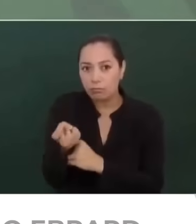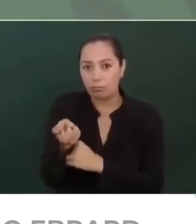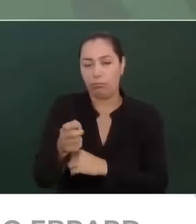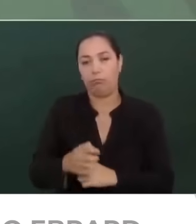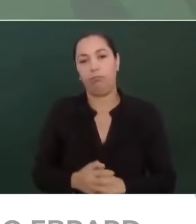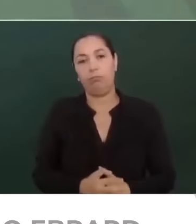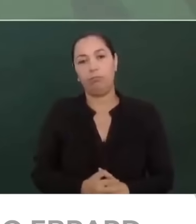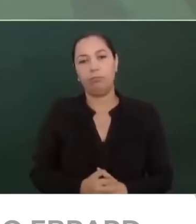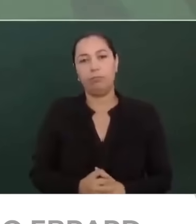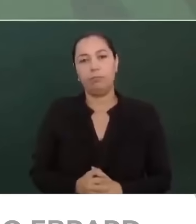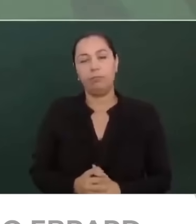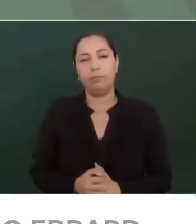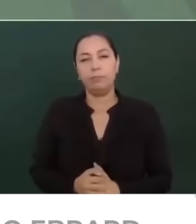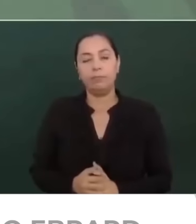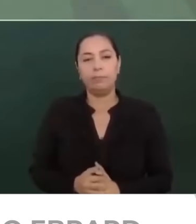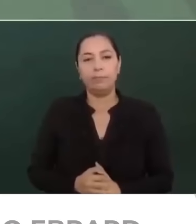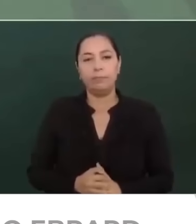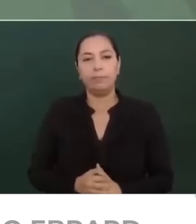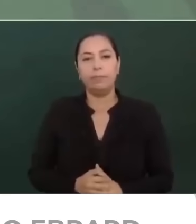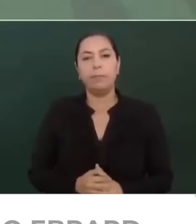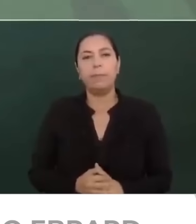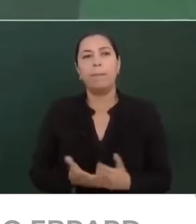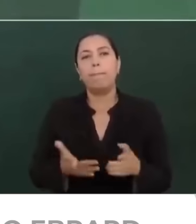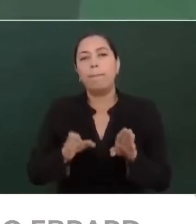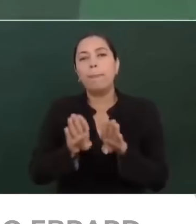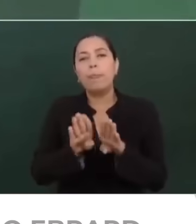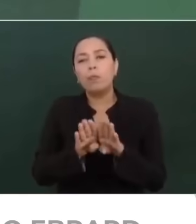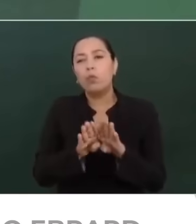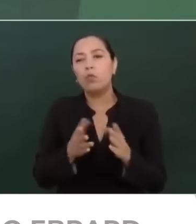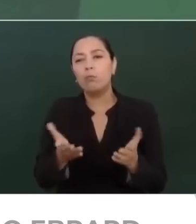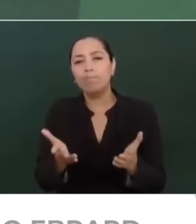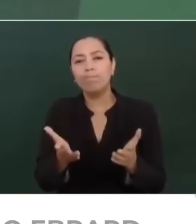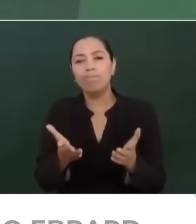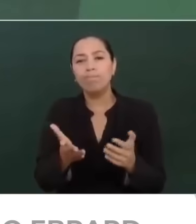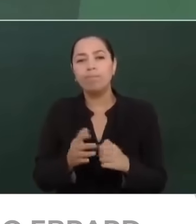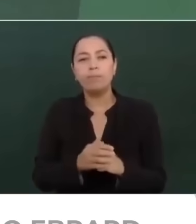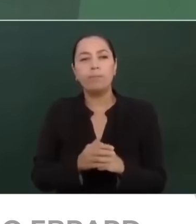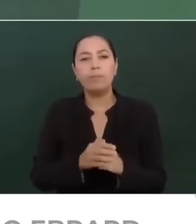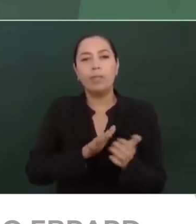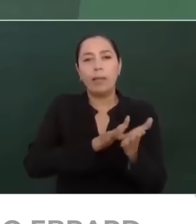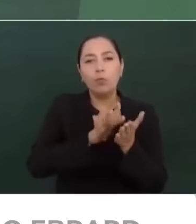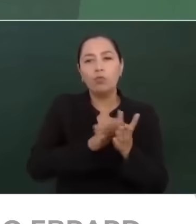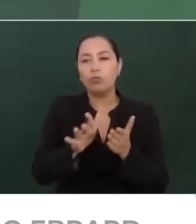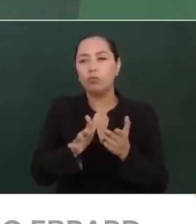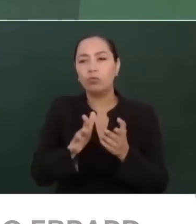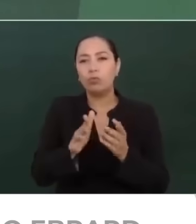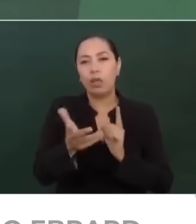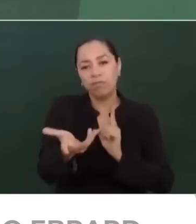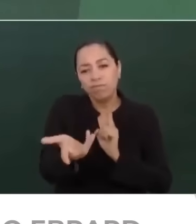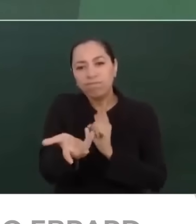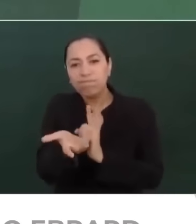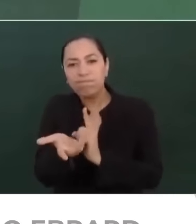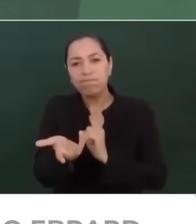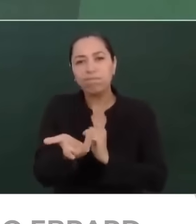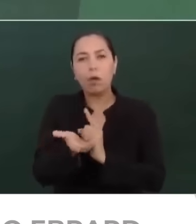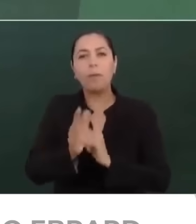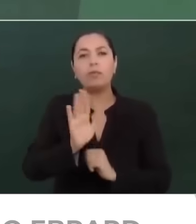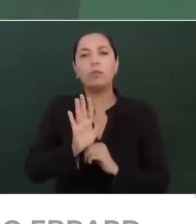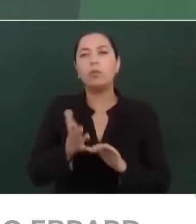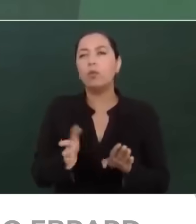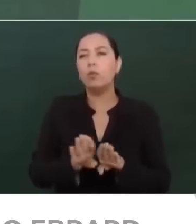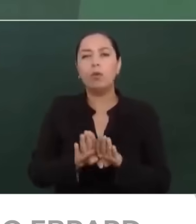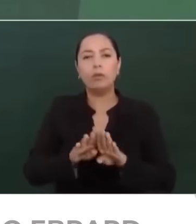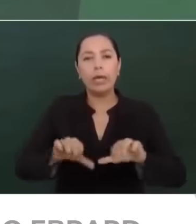servicio es un apostolado no es una actividad